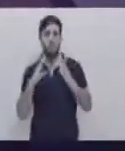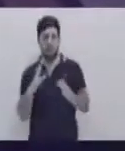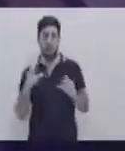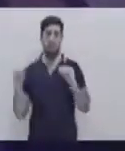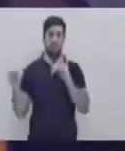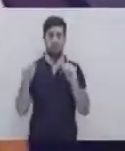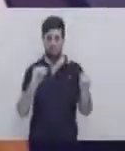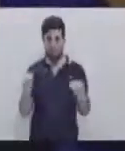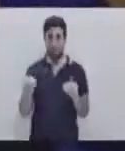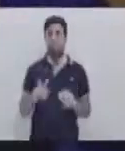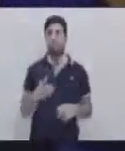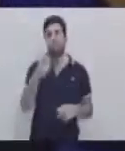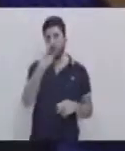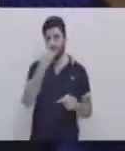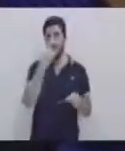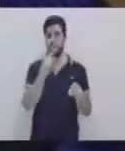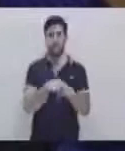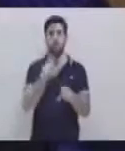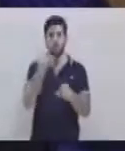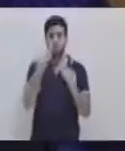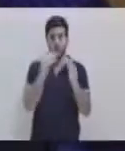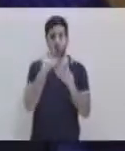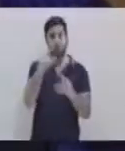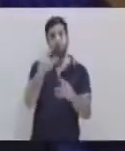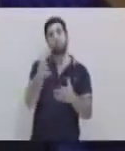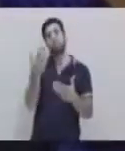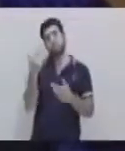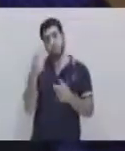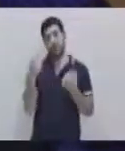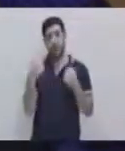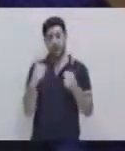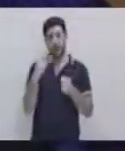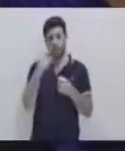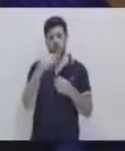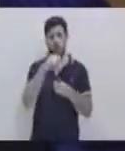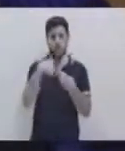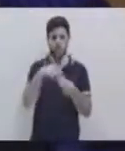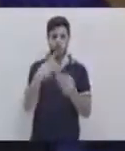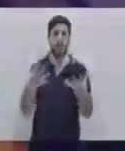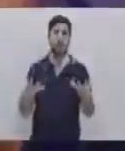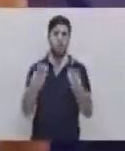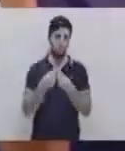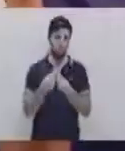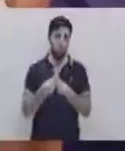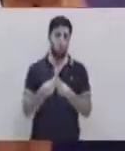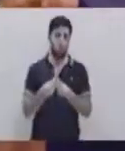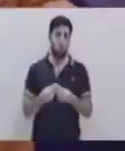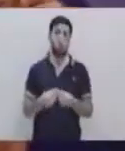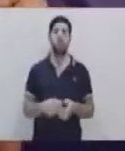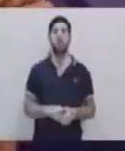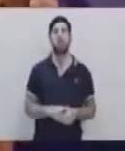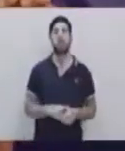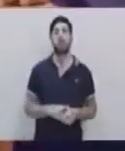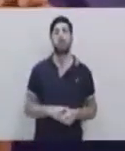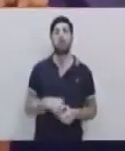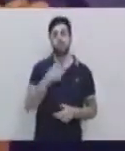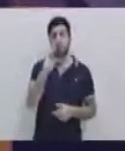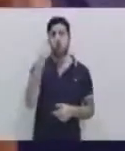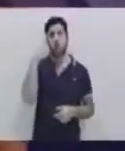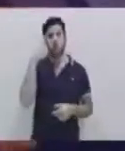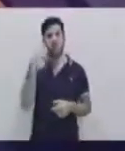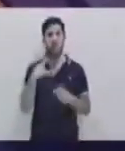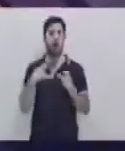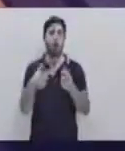para transmitir un mensaje. En casa te invito a que realices este juego con toda tu familia. Invita a cada uno de los miembros